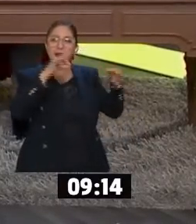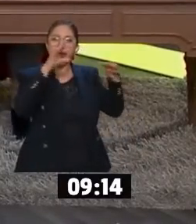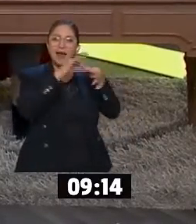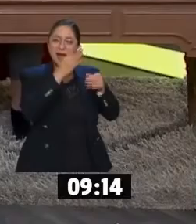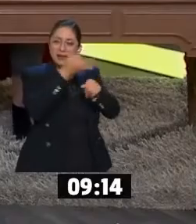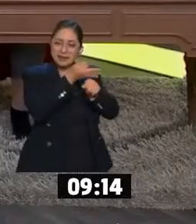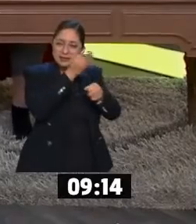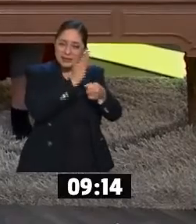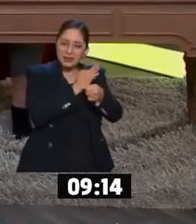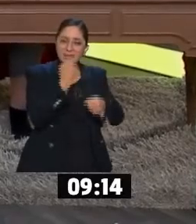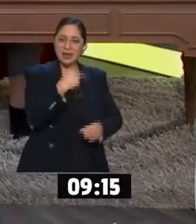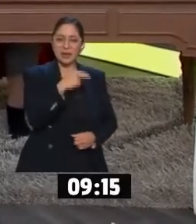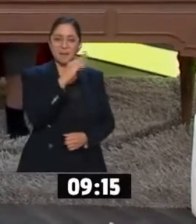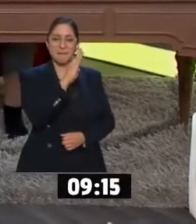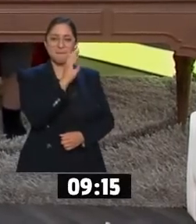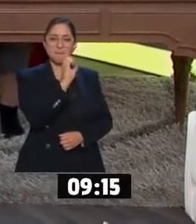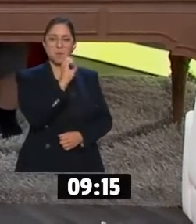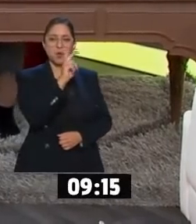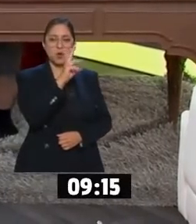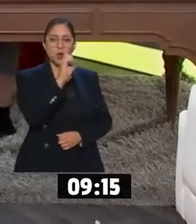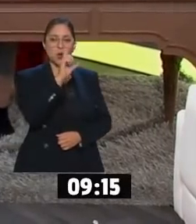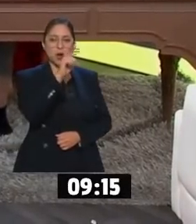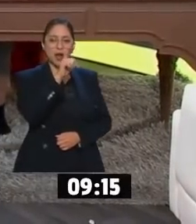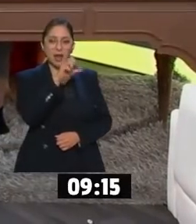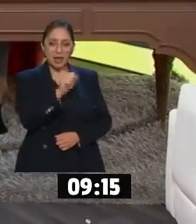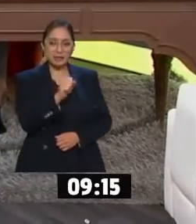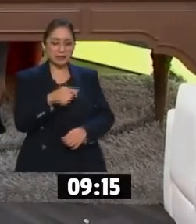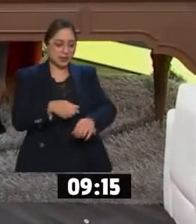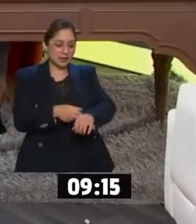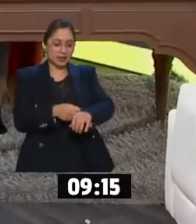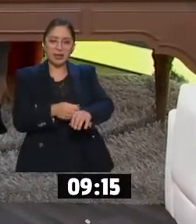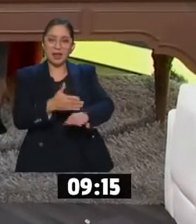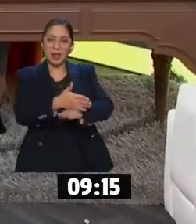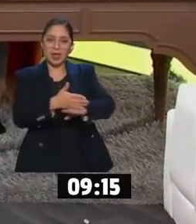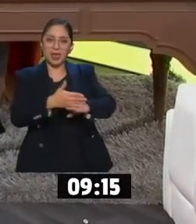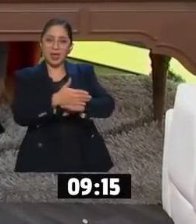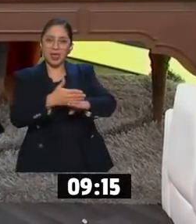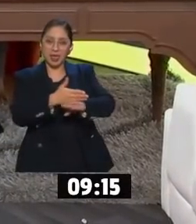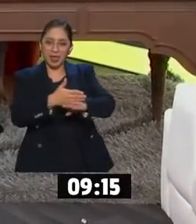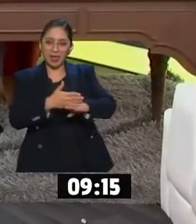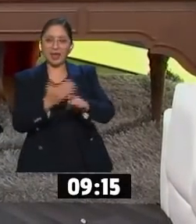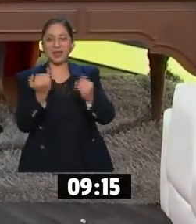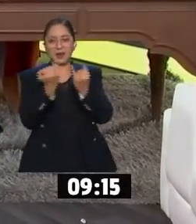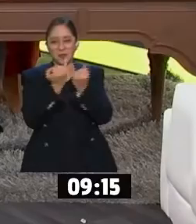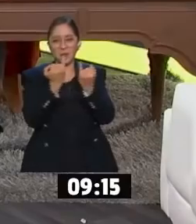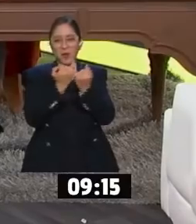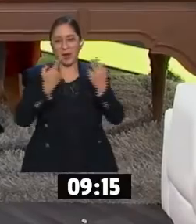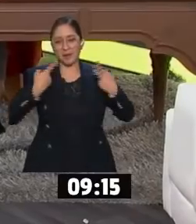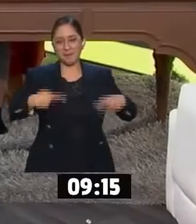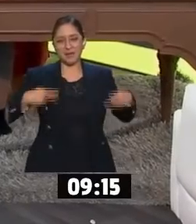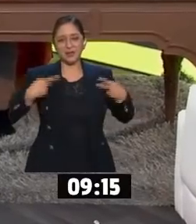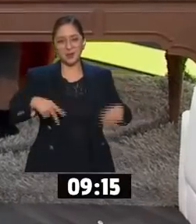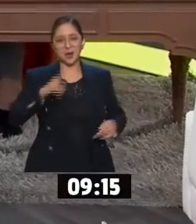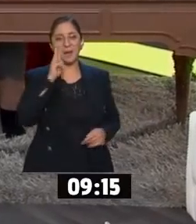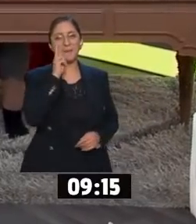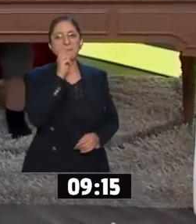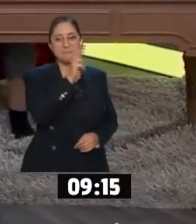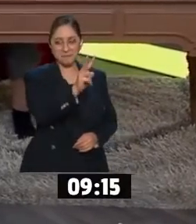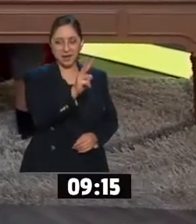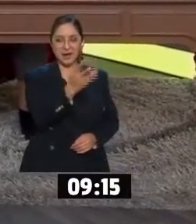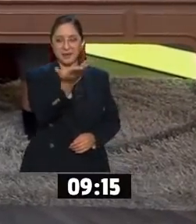le quedaban grandes los sacos. así los... Bueno, como la persona que vamos a ver a continuación. El